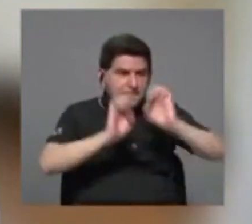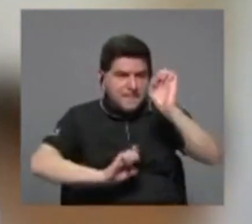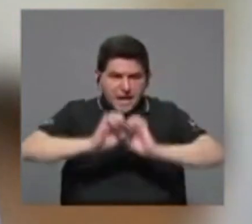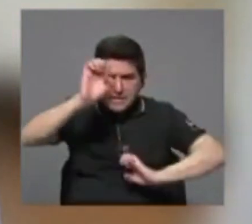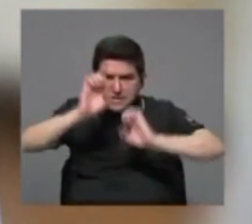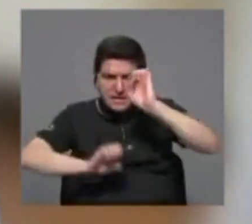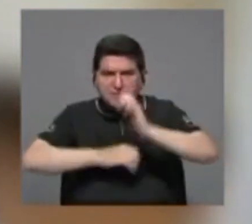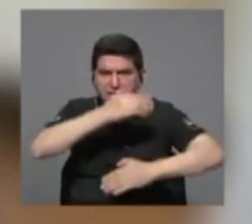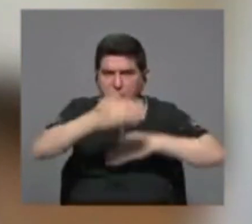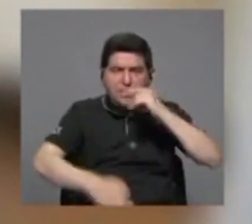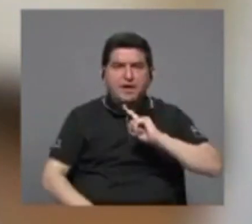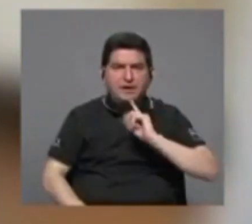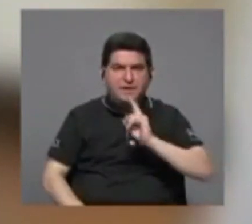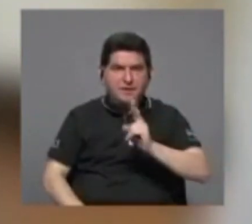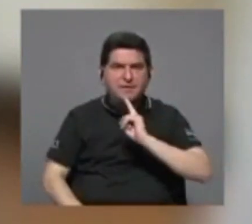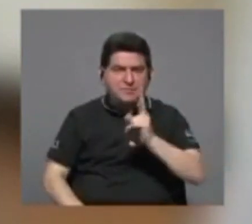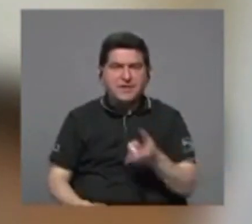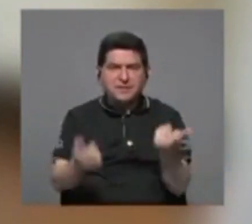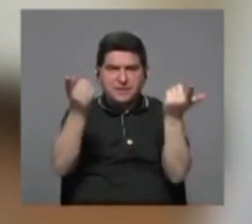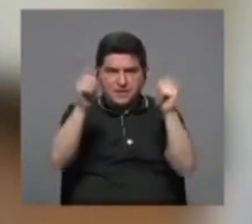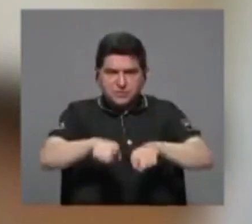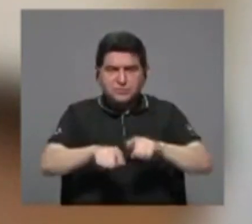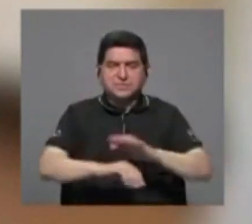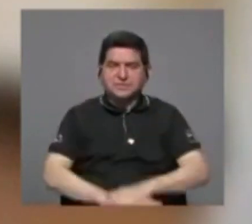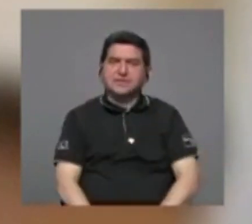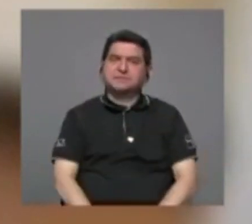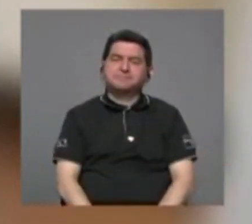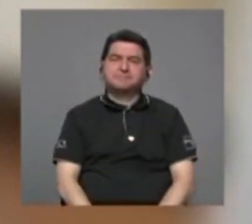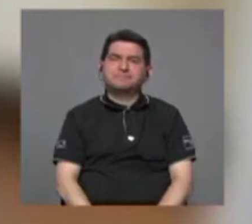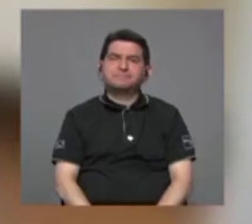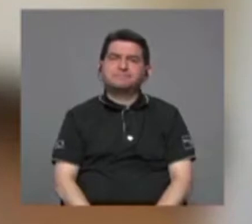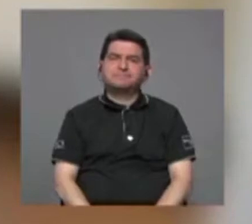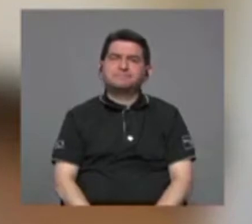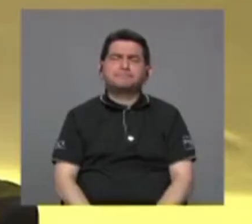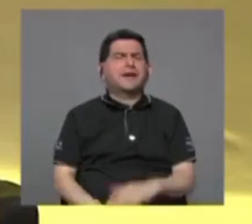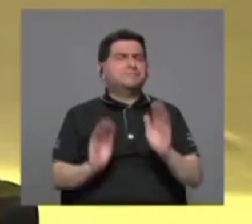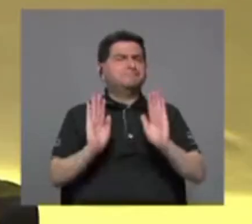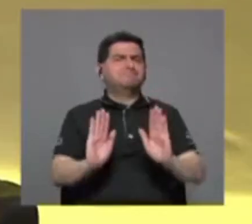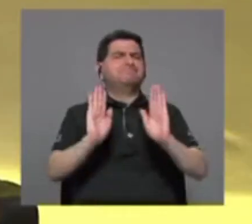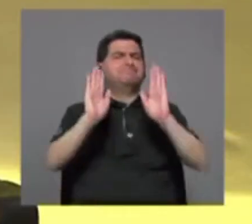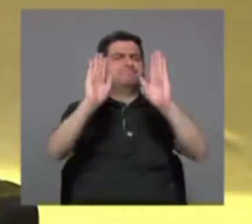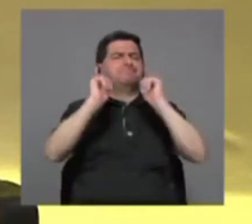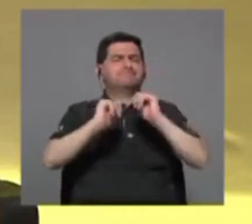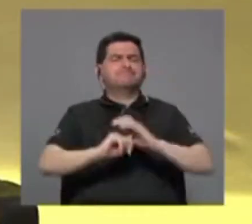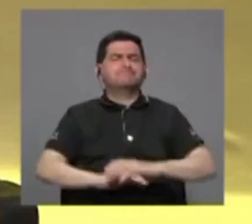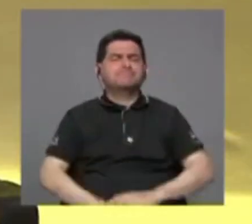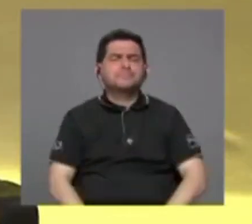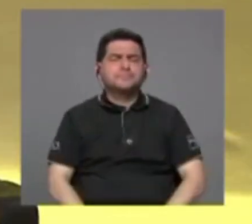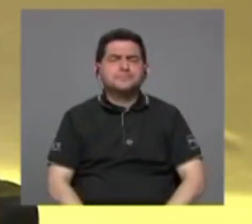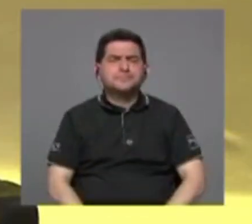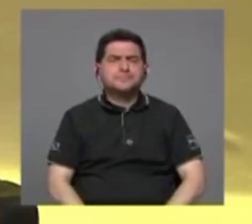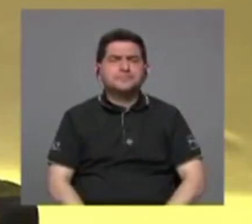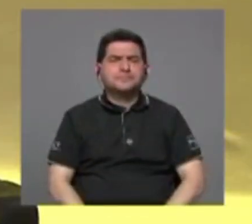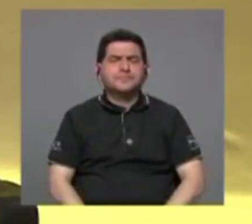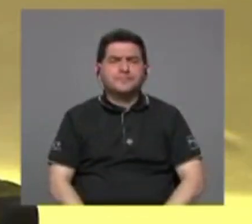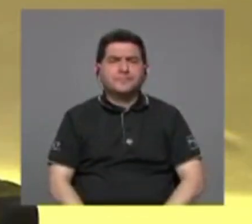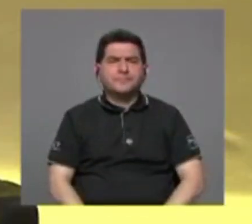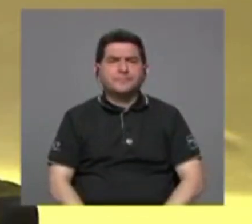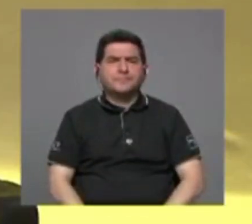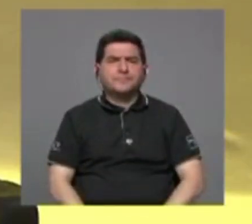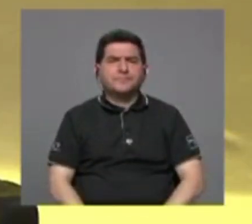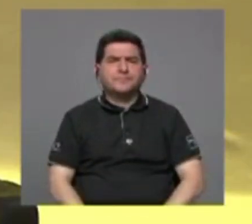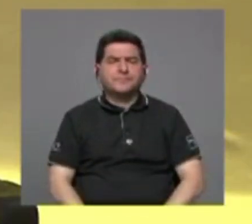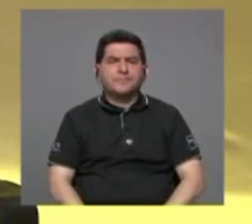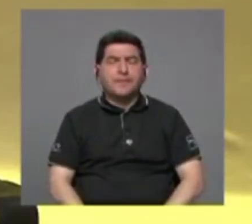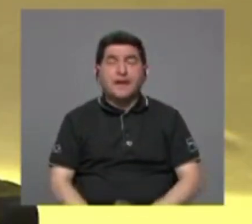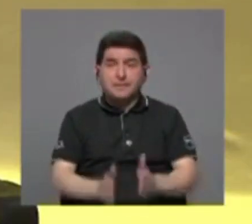los procesos reales que estamos experimentando. Excelente, don Jorge, y